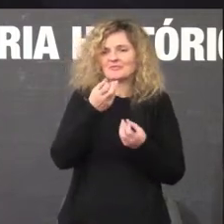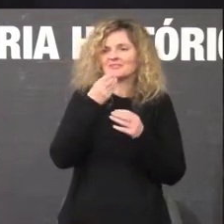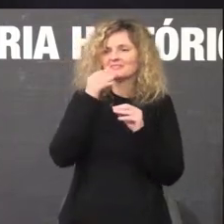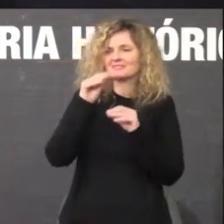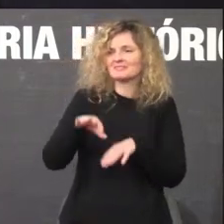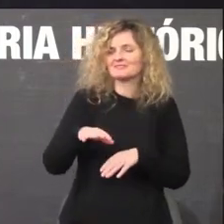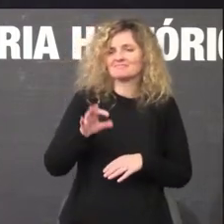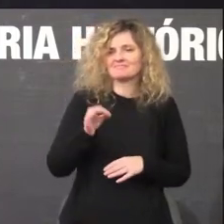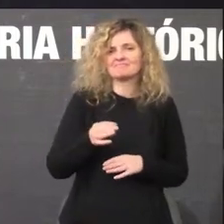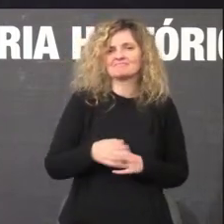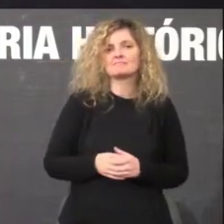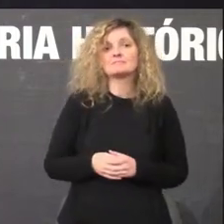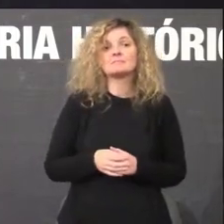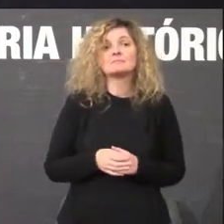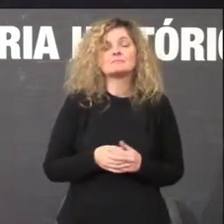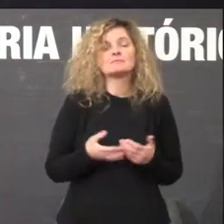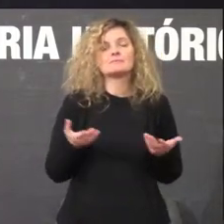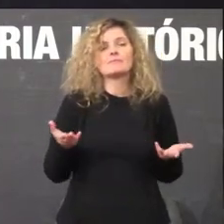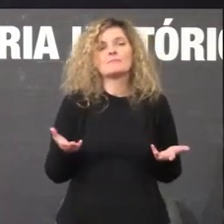historias, ¿no?